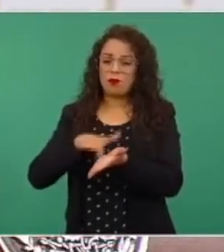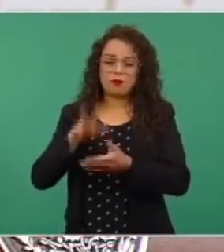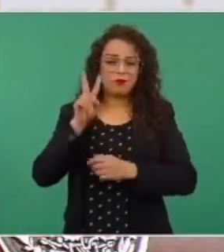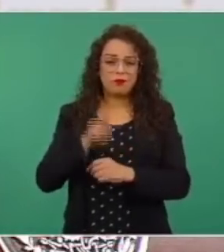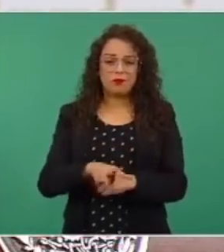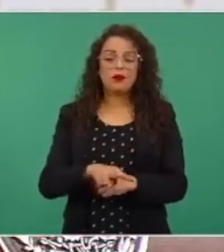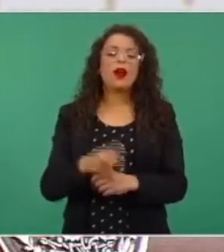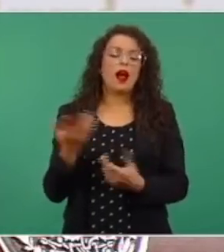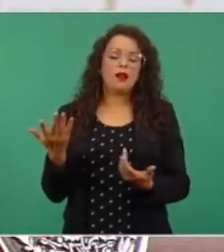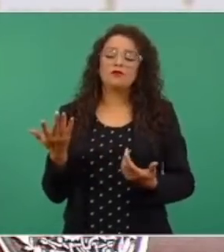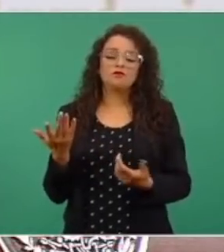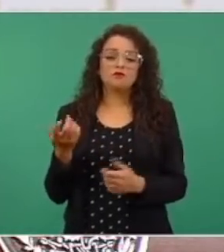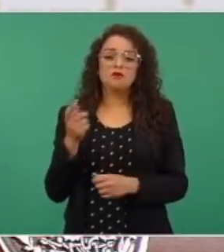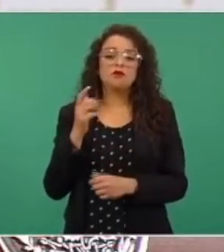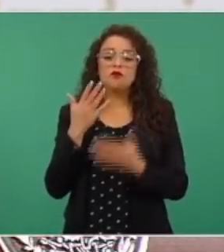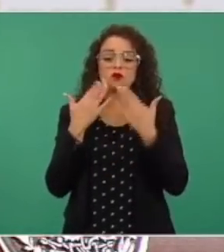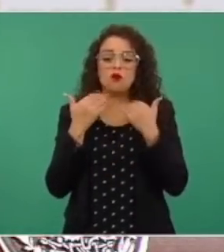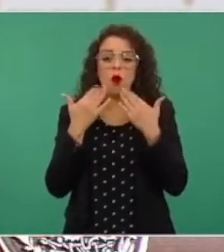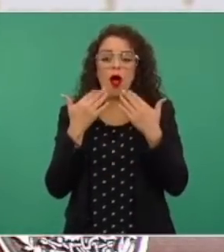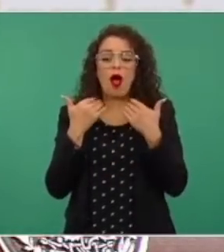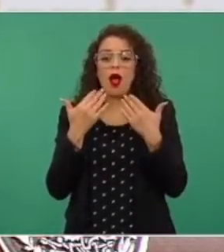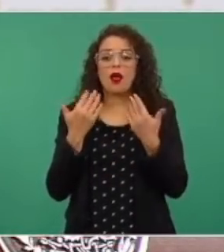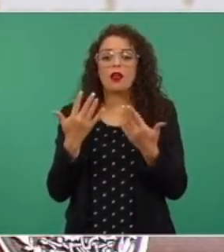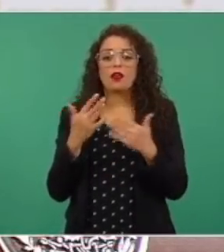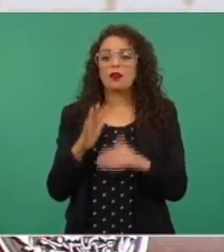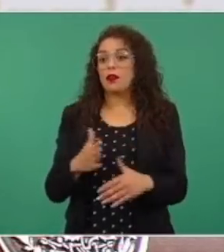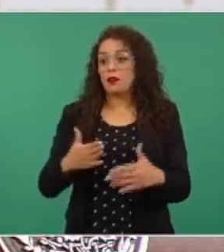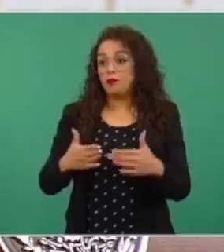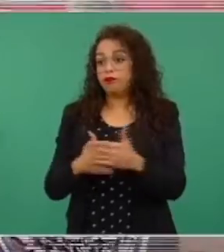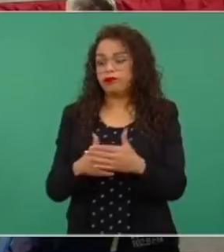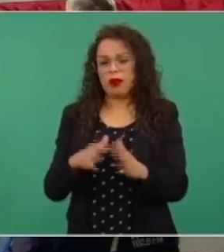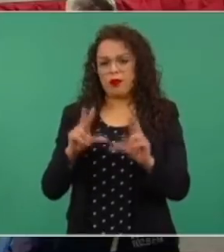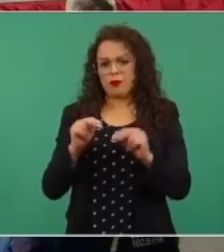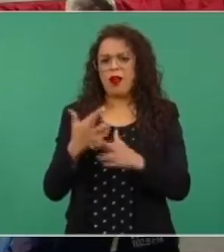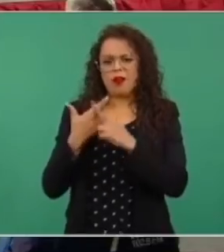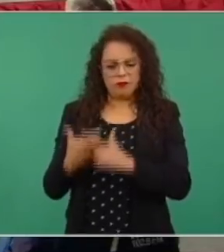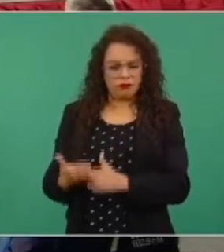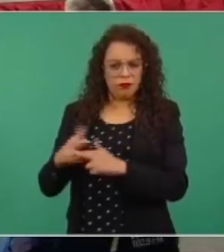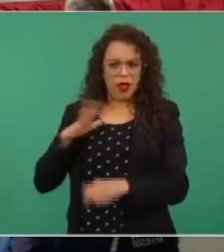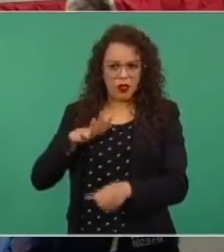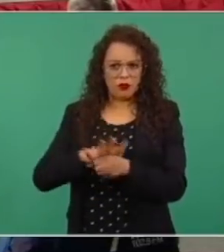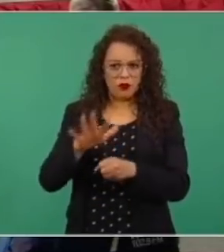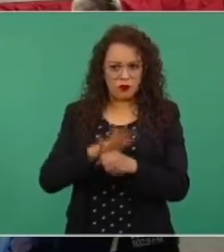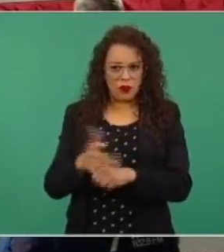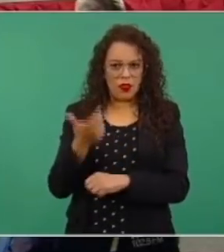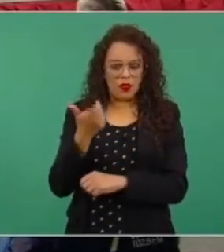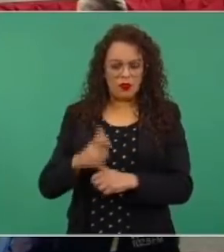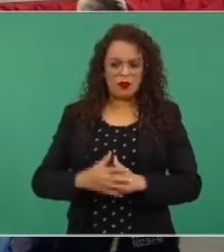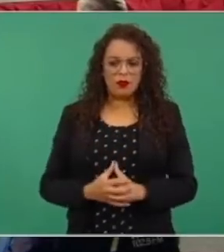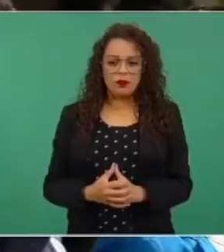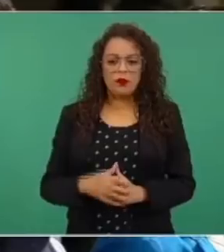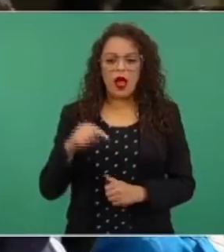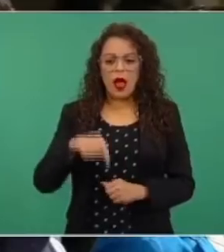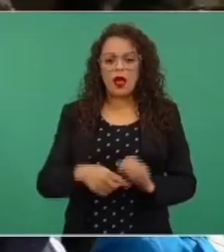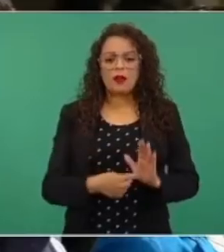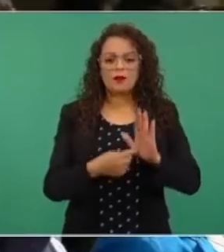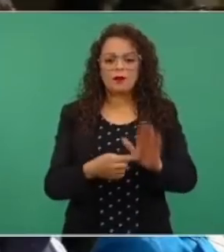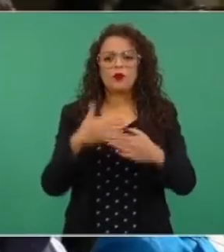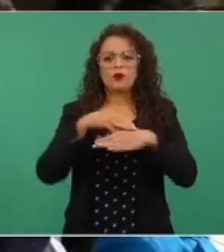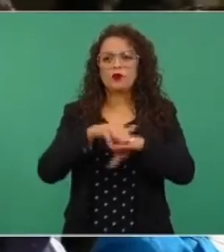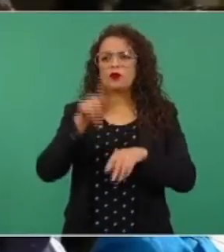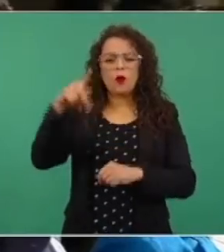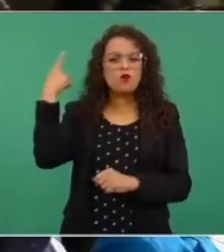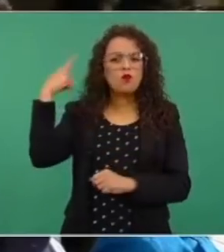prácticamente no hay límite, no hay techo financiero. De hecho, como comentario nada más, aquí también le vine a exponer lo del mercado de